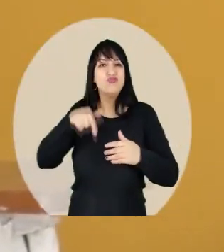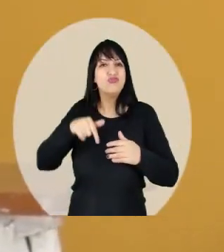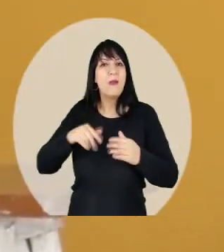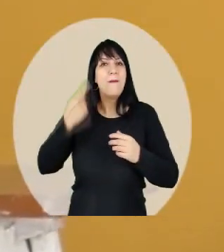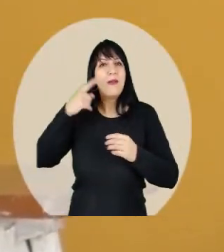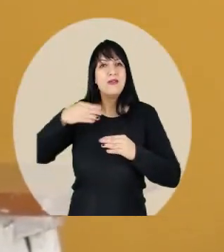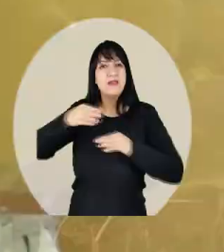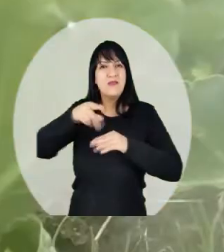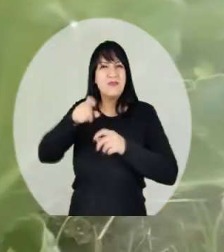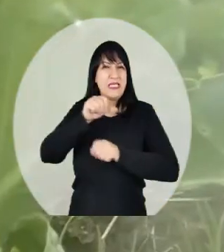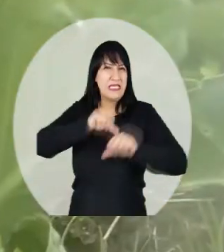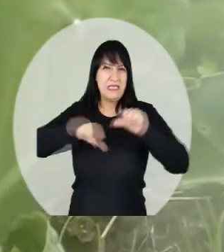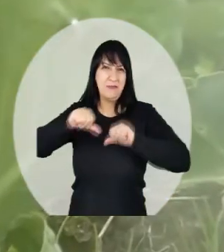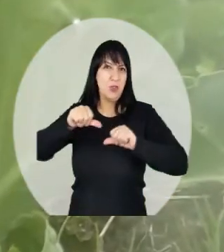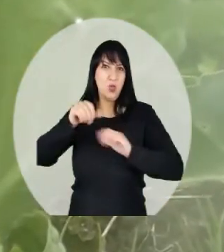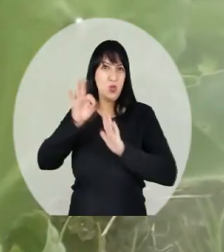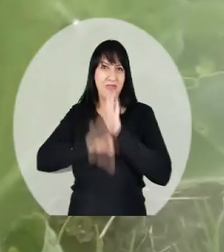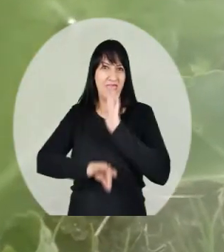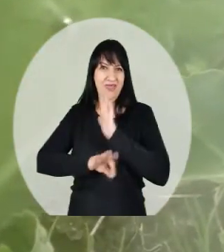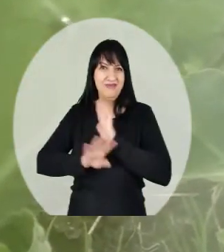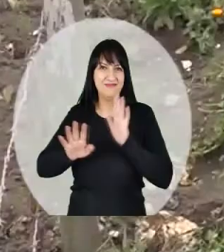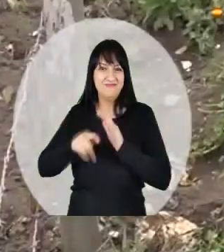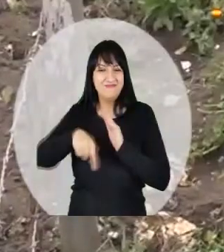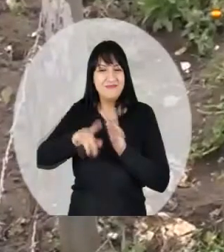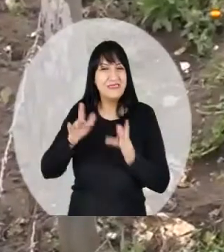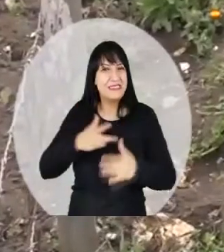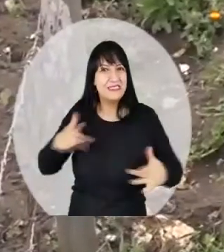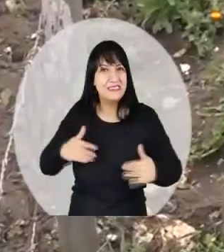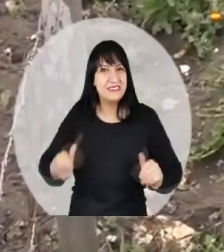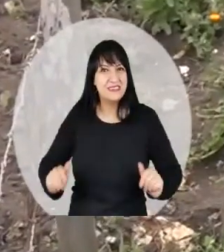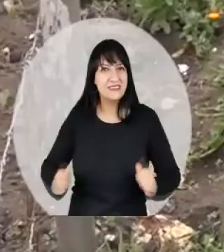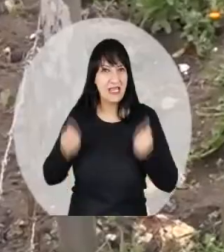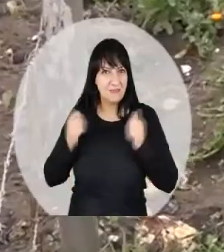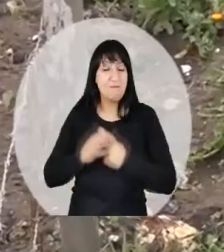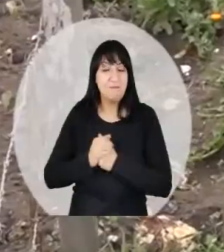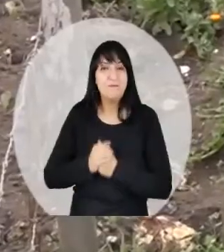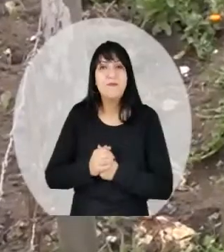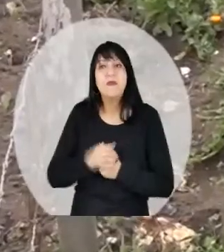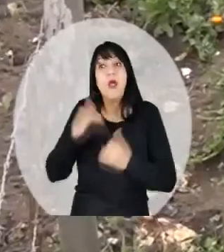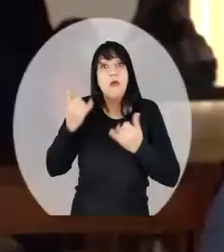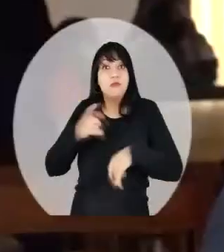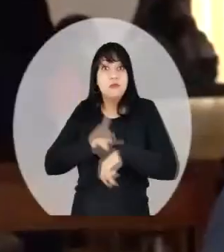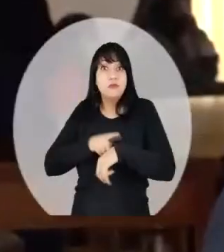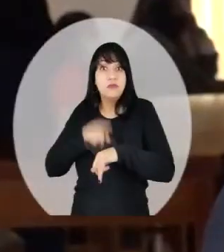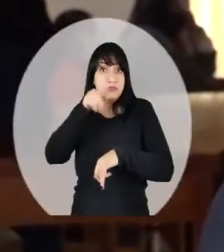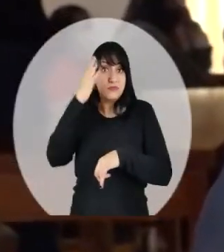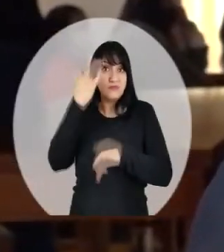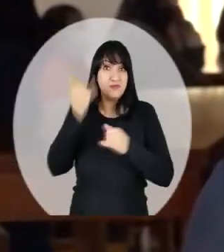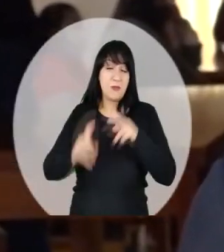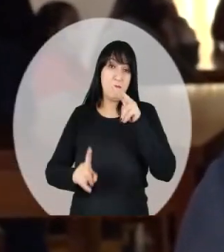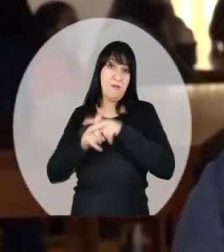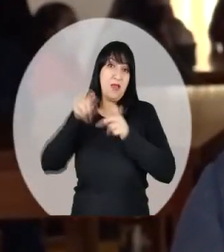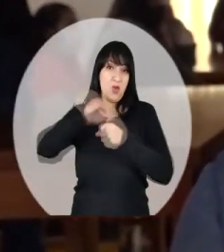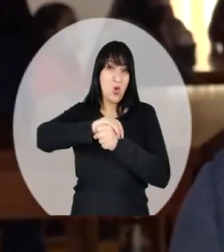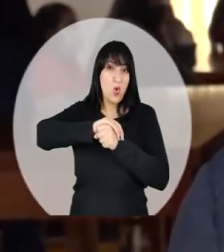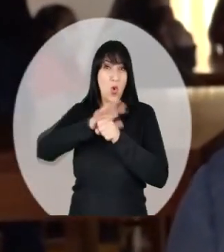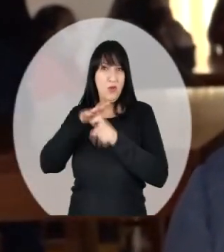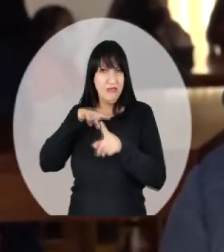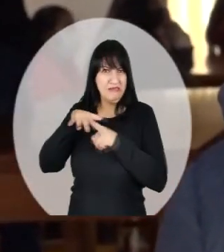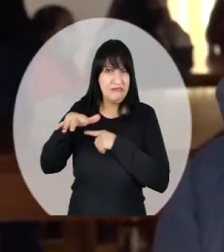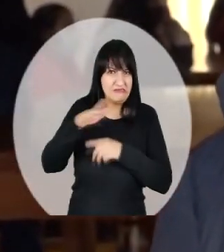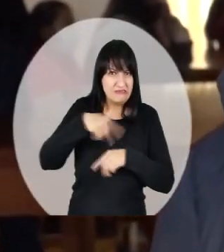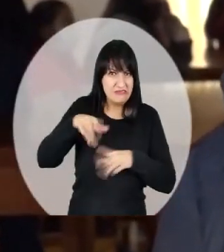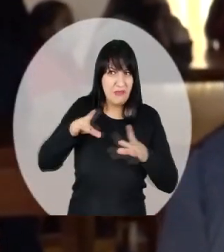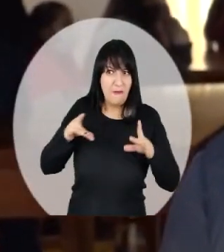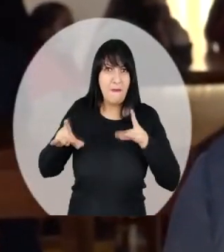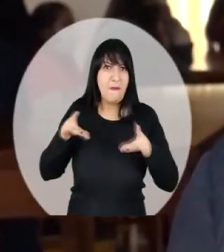ofreciendo, son productos sanos que se los cultiva a través de la producción orgánica. Esta capacitación es importante ya que en este momento